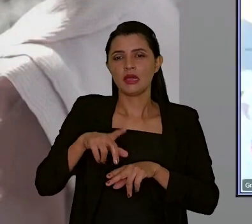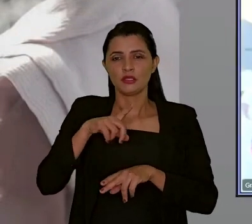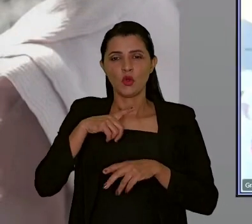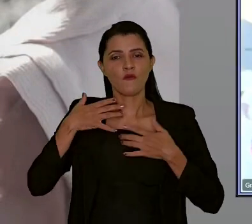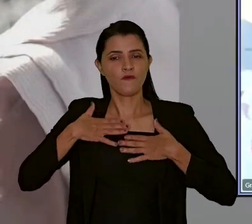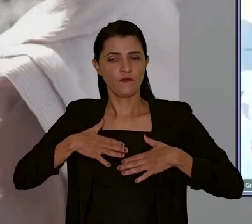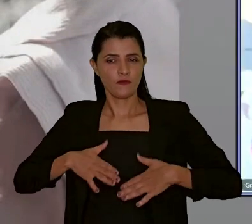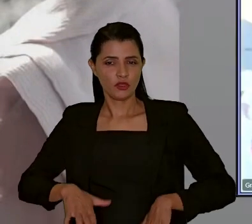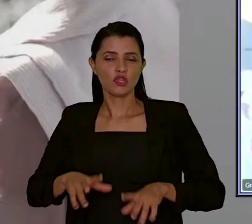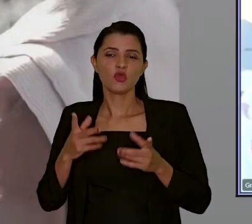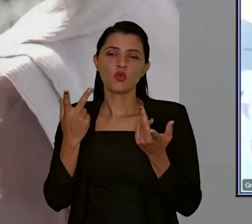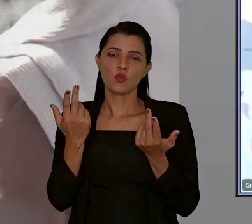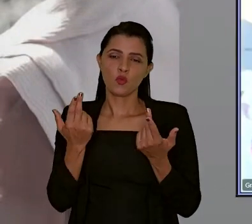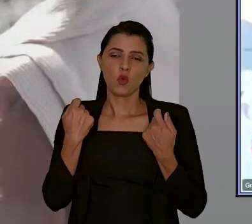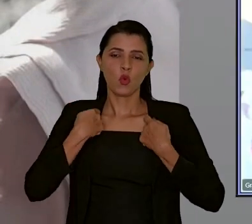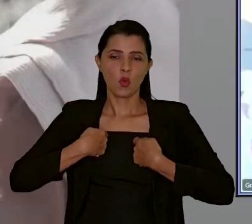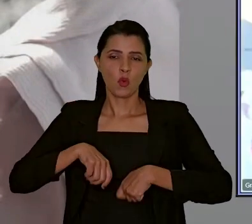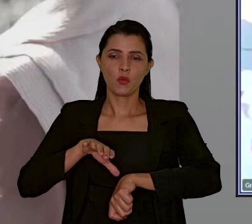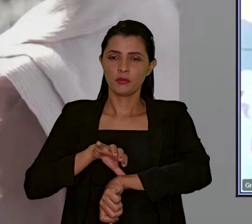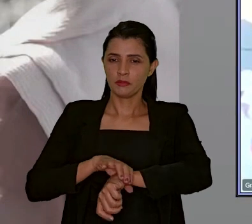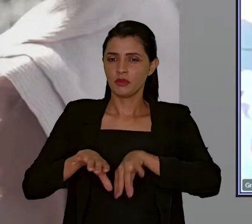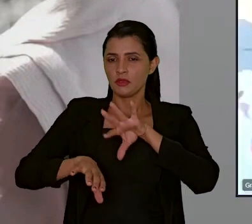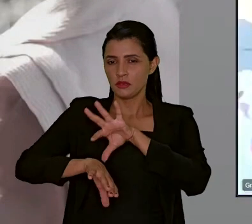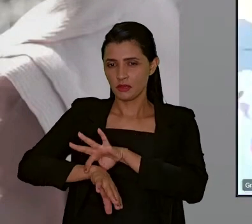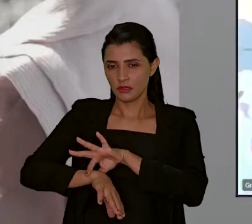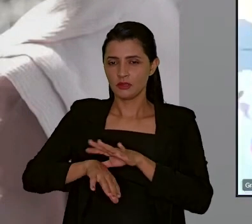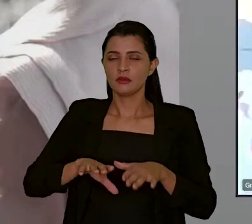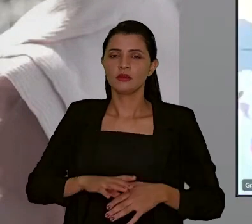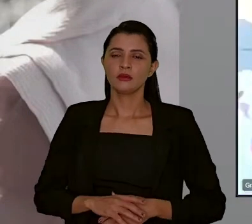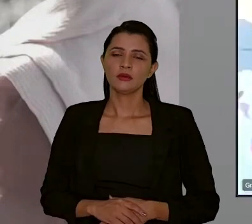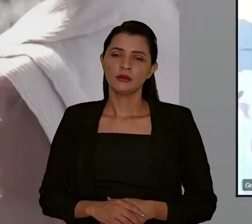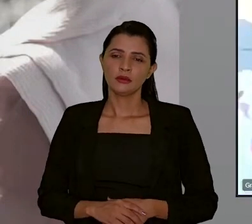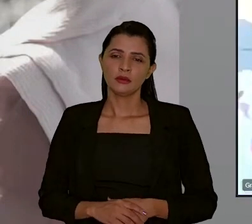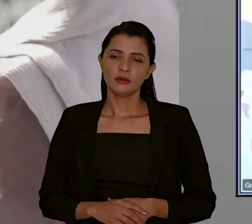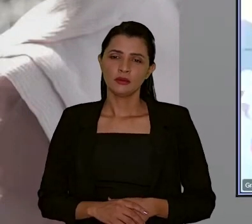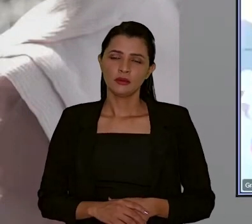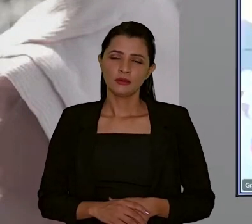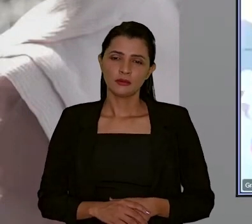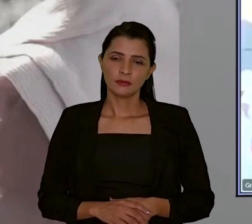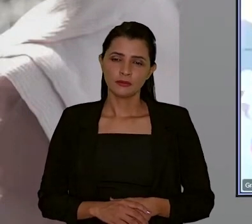vestida con una camisa blanca